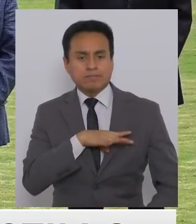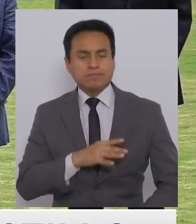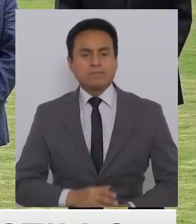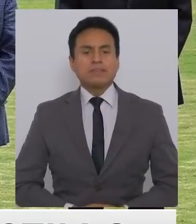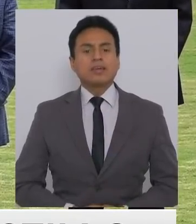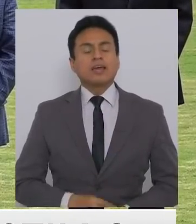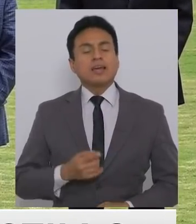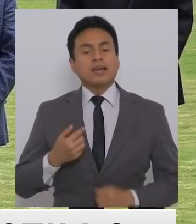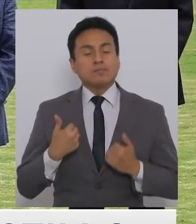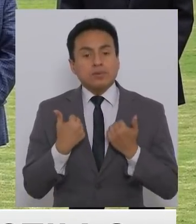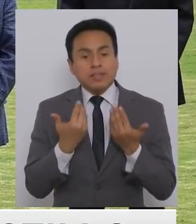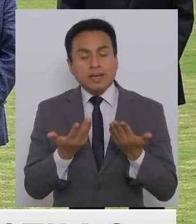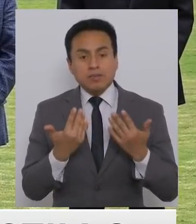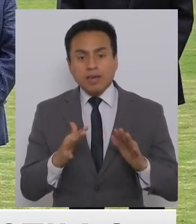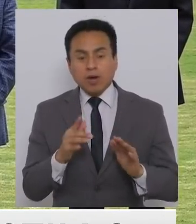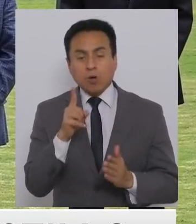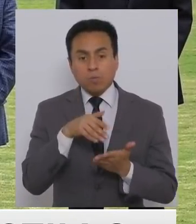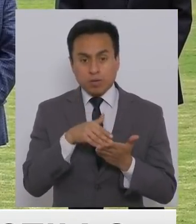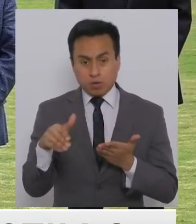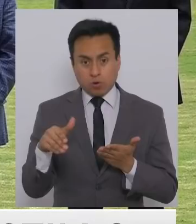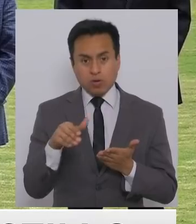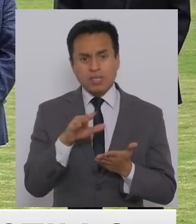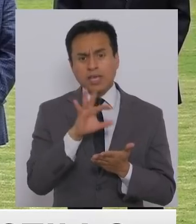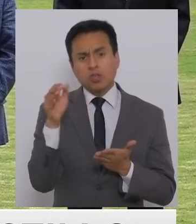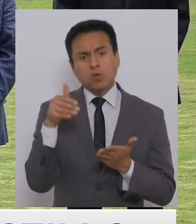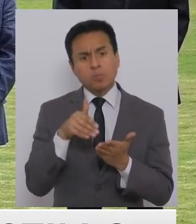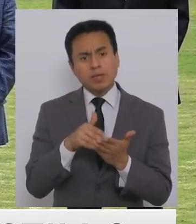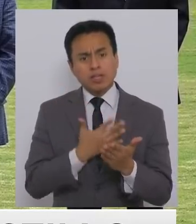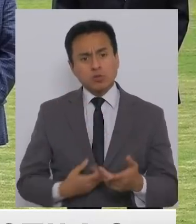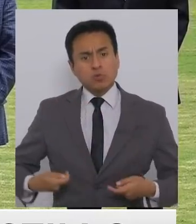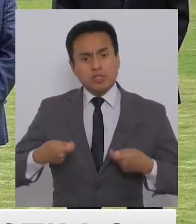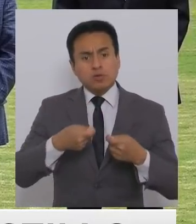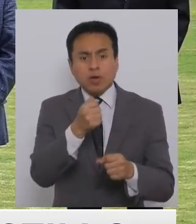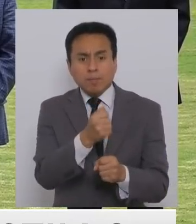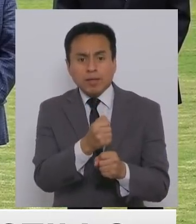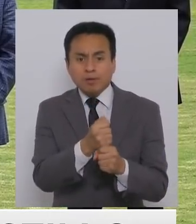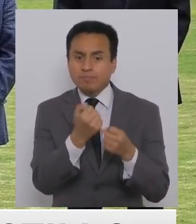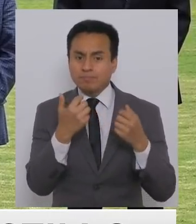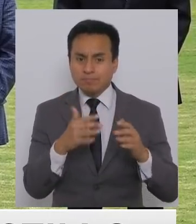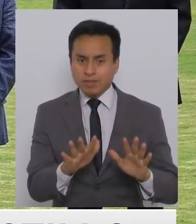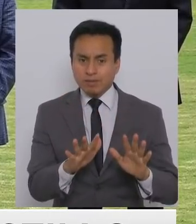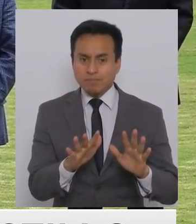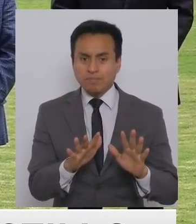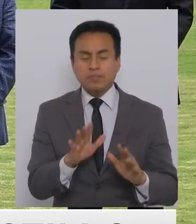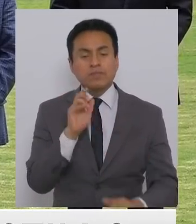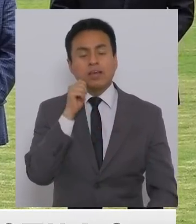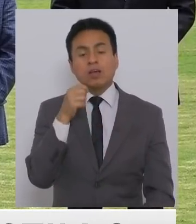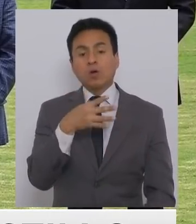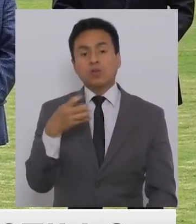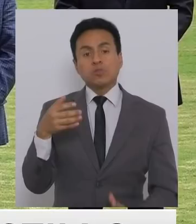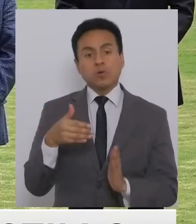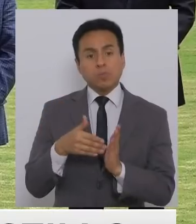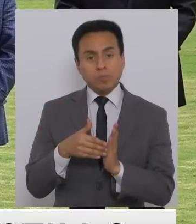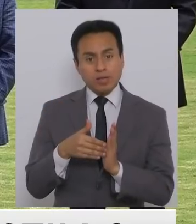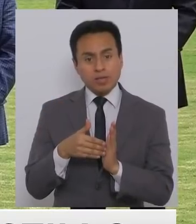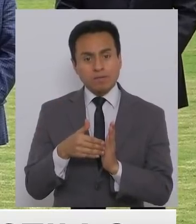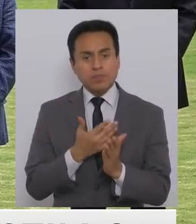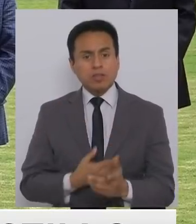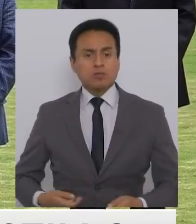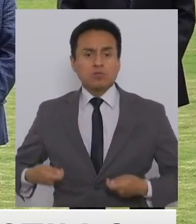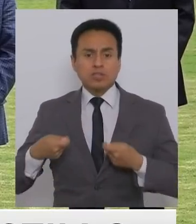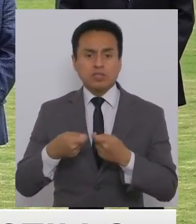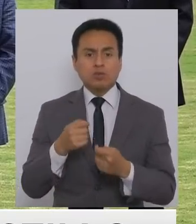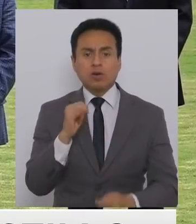Hemos entregado 1.5 millones de subsidios de empleos, de los cuales 400.000 son subsidios